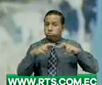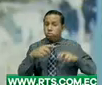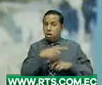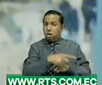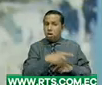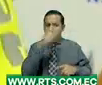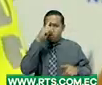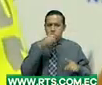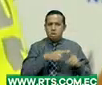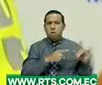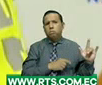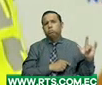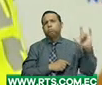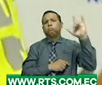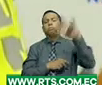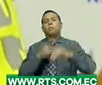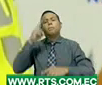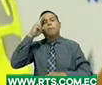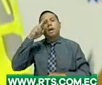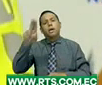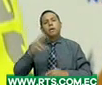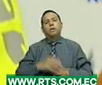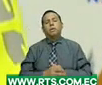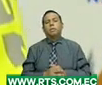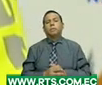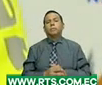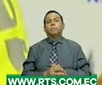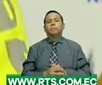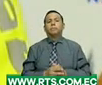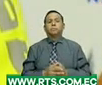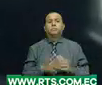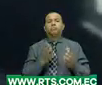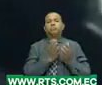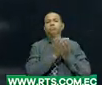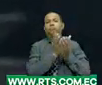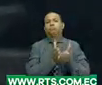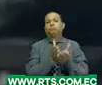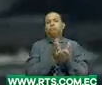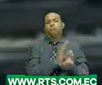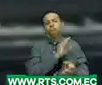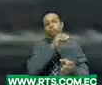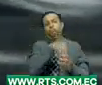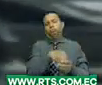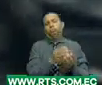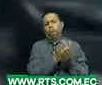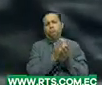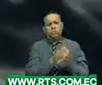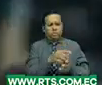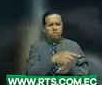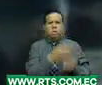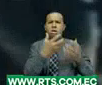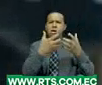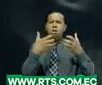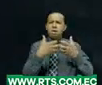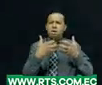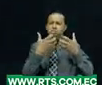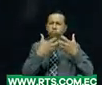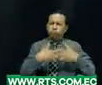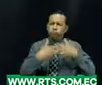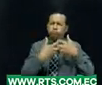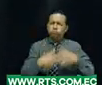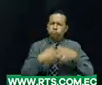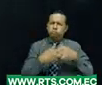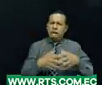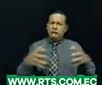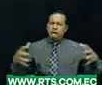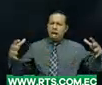esta imprenta hacia México, vía marítima. Es una máquina grande que aproximadamente pesa 4